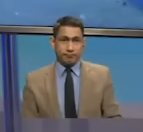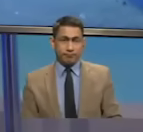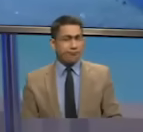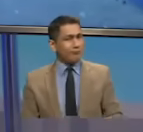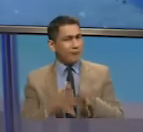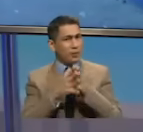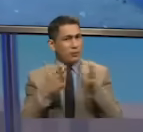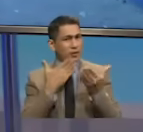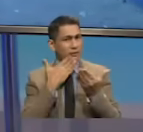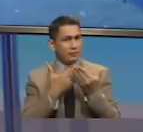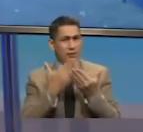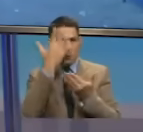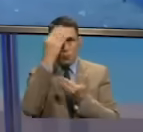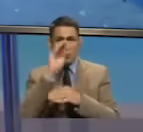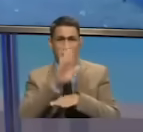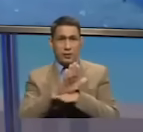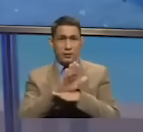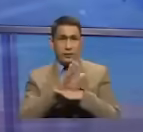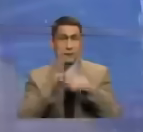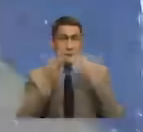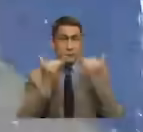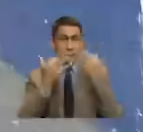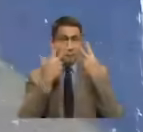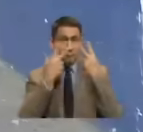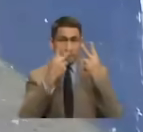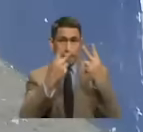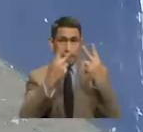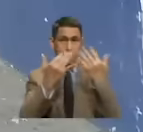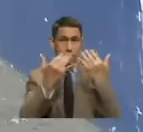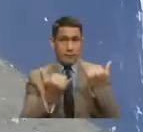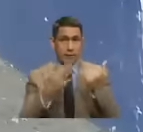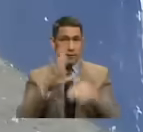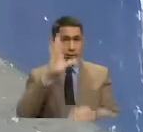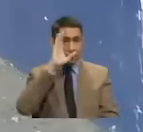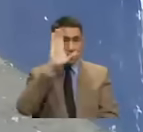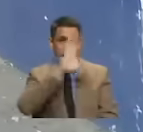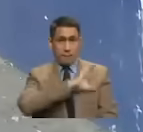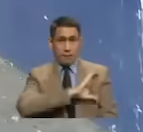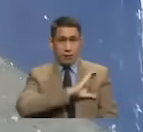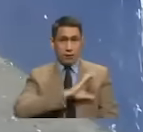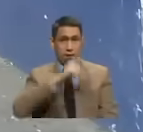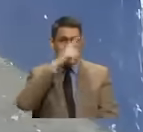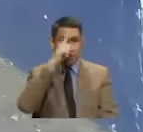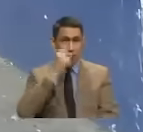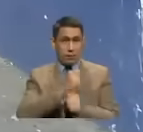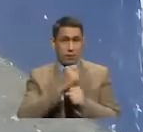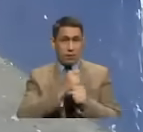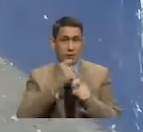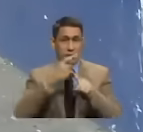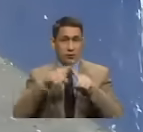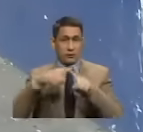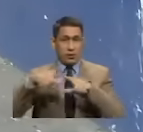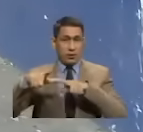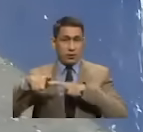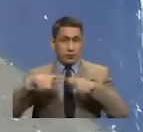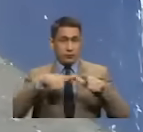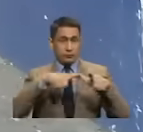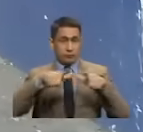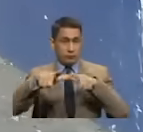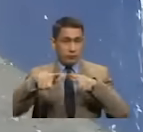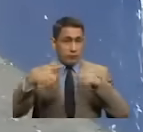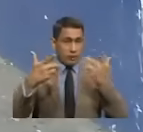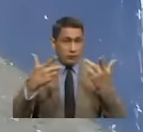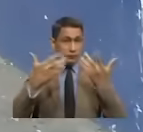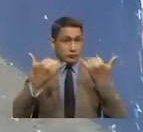Gracias, buenas tardes. Como vemos, la policía está trabajando en diversos sectores de Guayaquil para poder contrarrestar